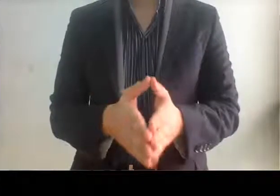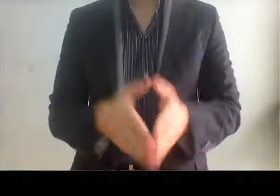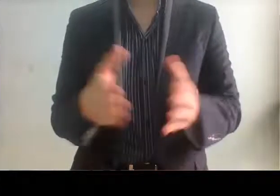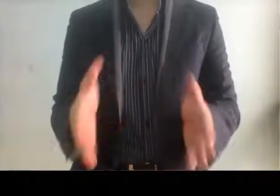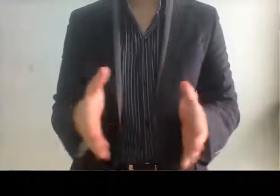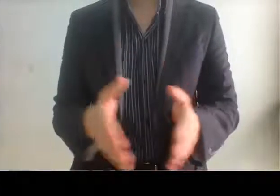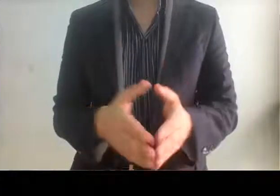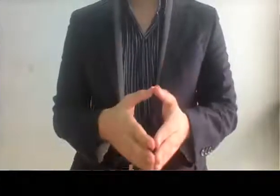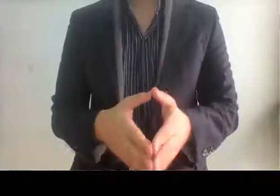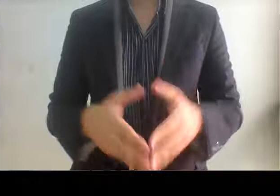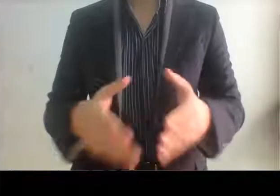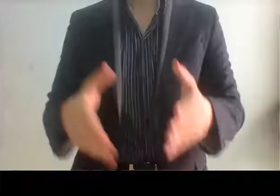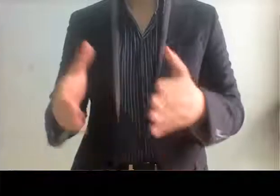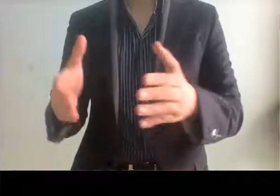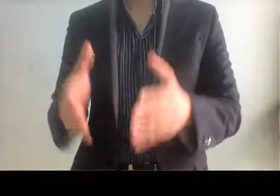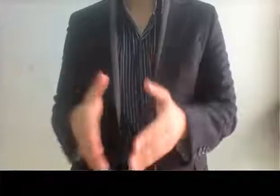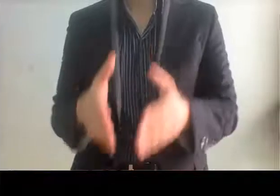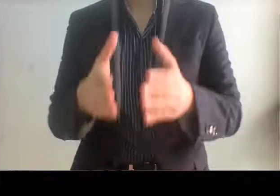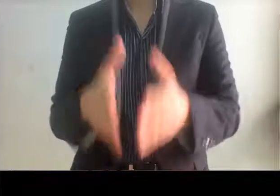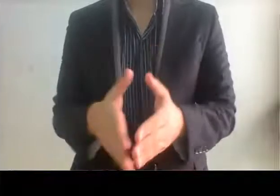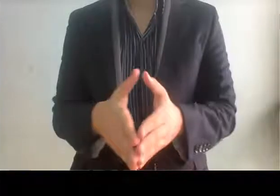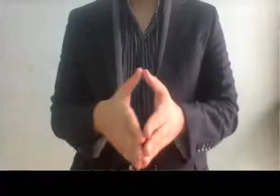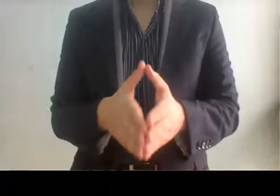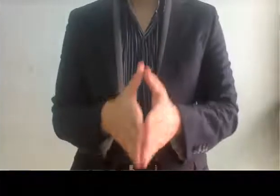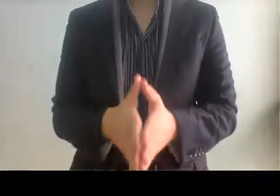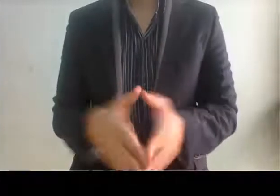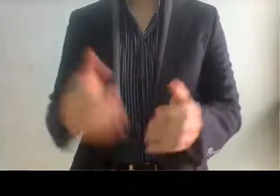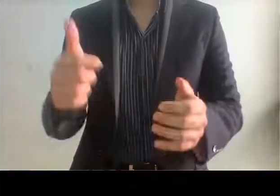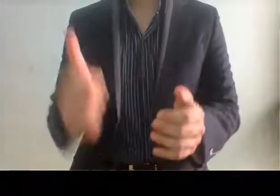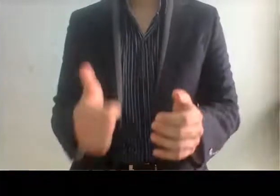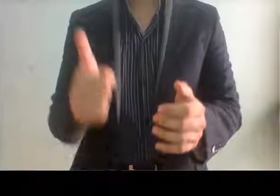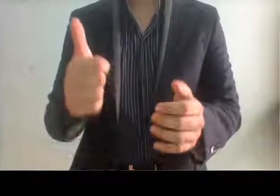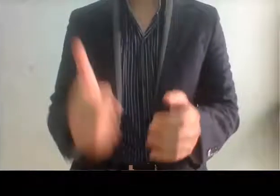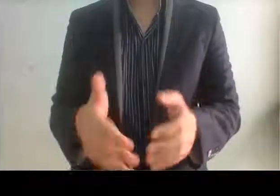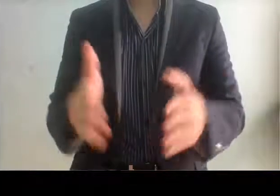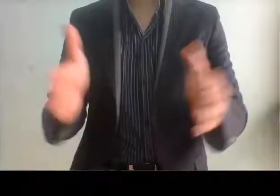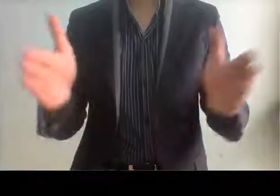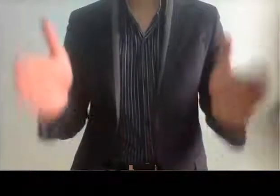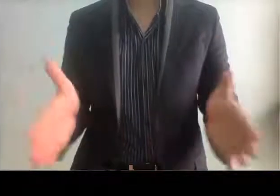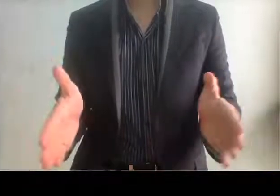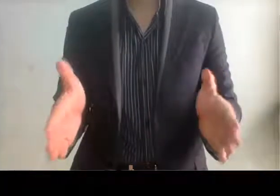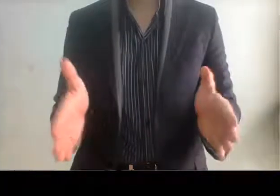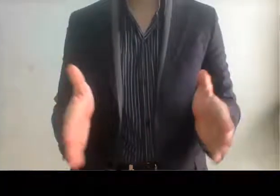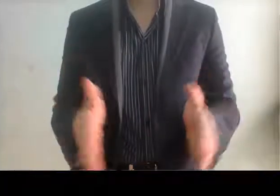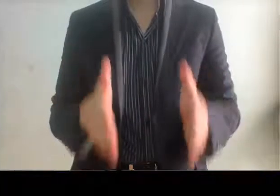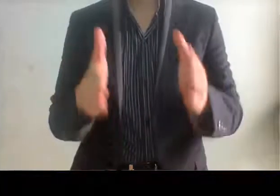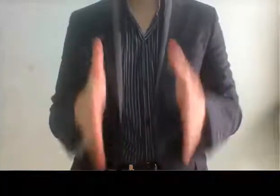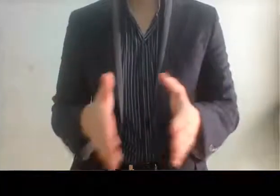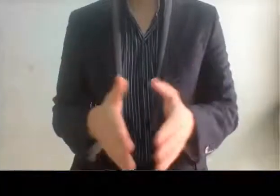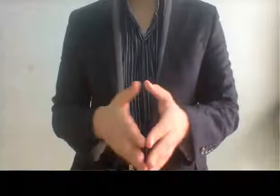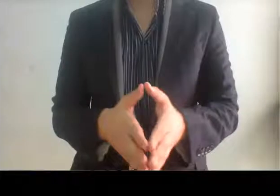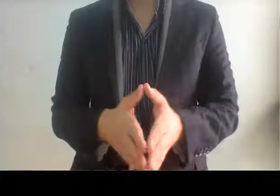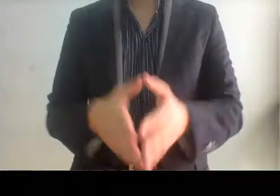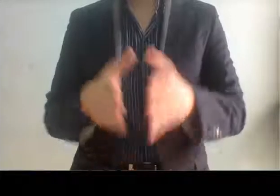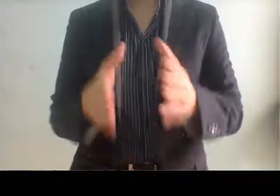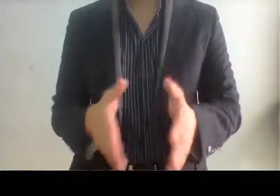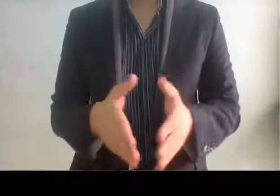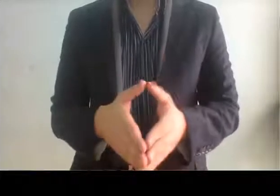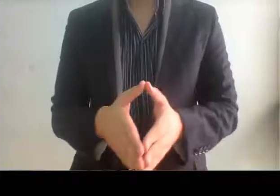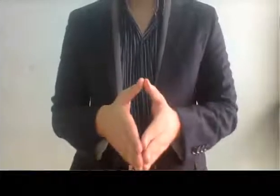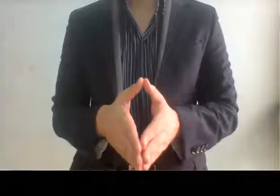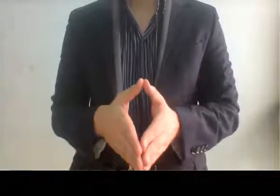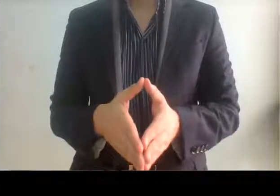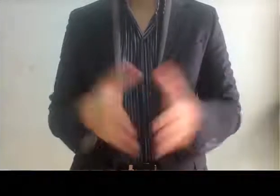importantes que ha mostrado, además del interés del gobierno federal, en decir, vamos a utilizar nuestras instituciones que tenemos, que se han creado, que